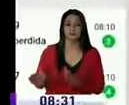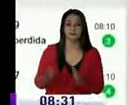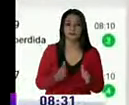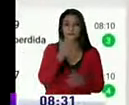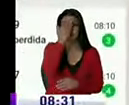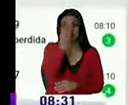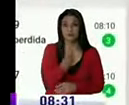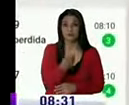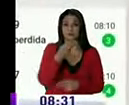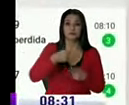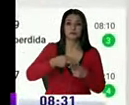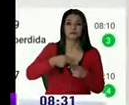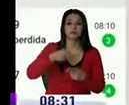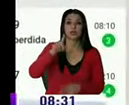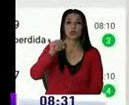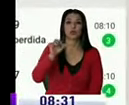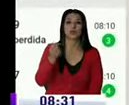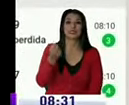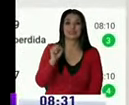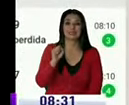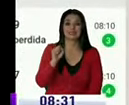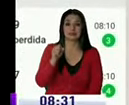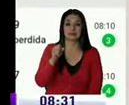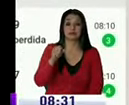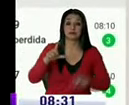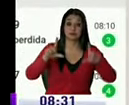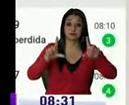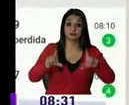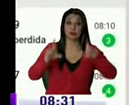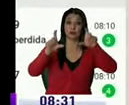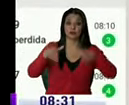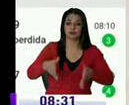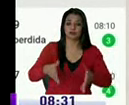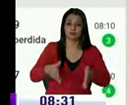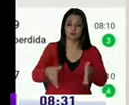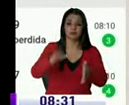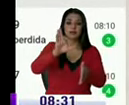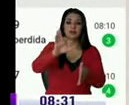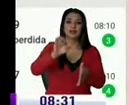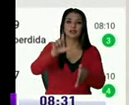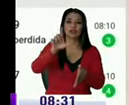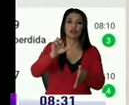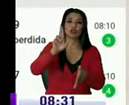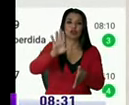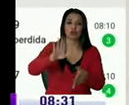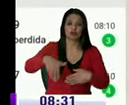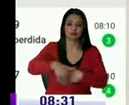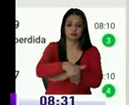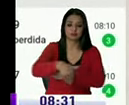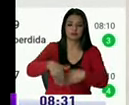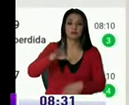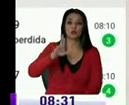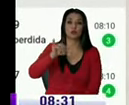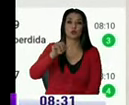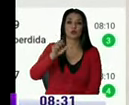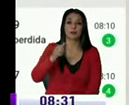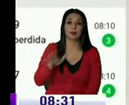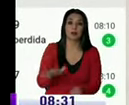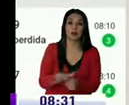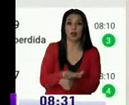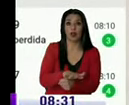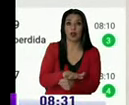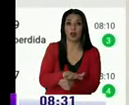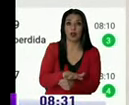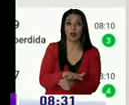Buenos días, mi nombre es Luis Pazmiño, estas tomas que les envío son la calle de Susana Letori de Urubamba, vienen a realizar el bacheo, no aguanta